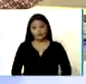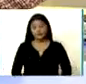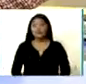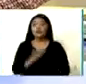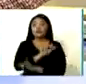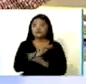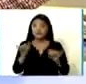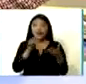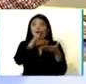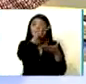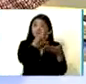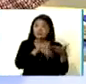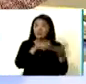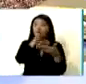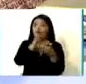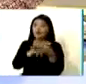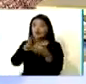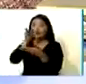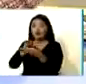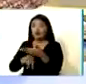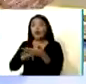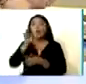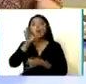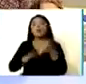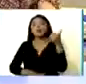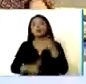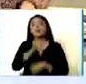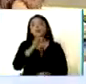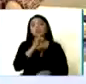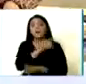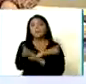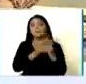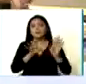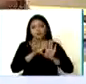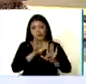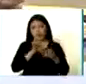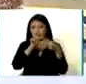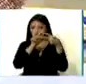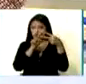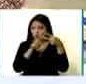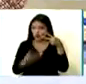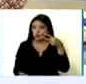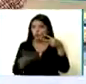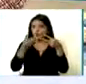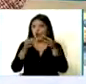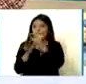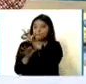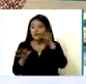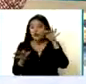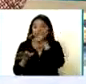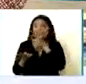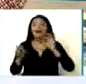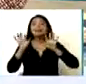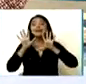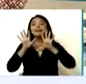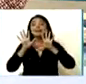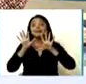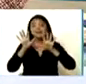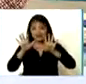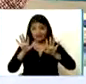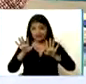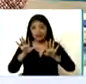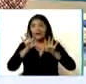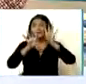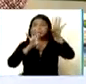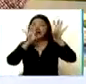leído la portada del Últimas Noticias, sí, pero es señor. Importante, dos cosas acá, en la página 10, bien interesante. Primero, países de la